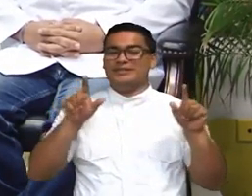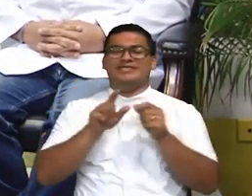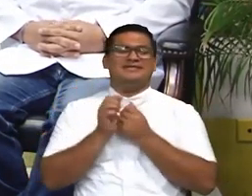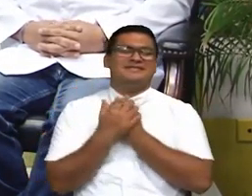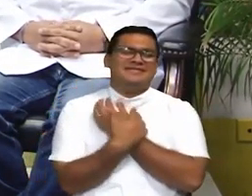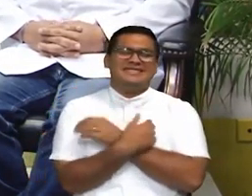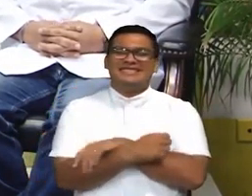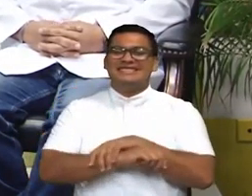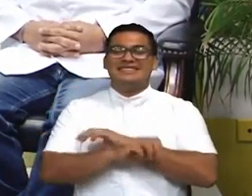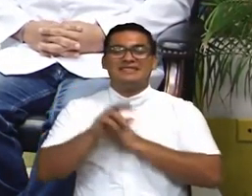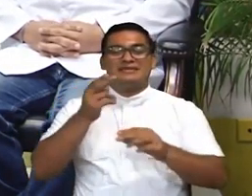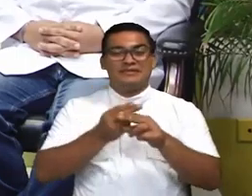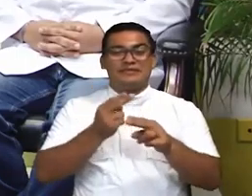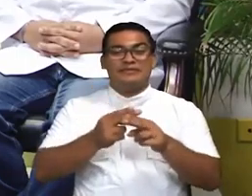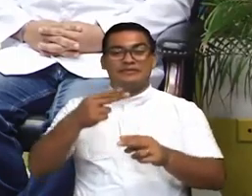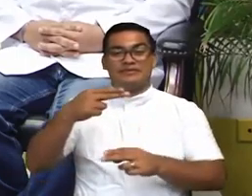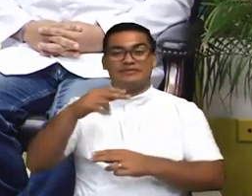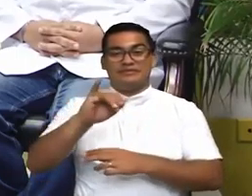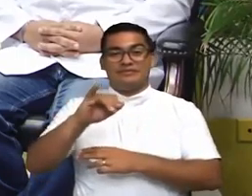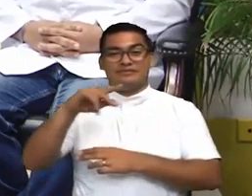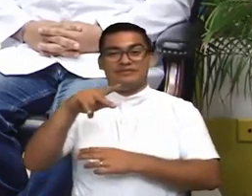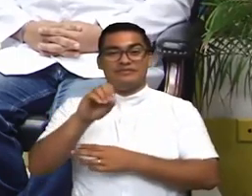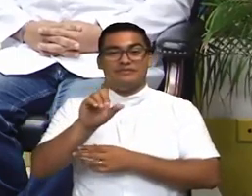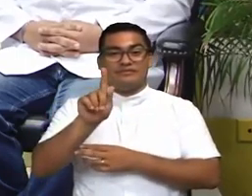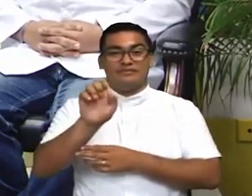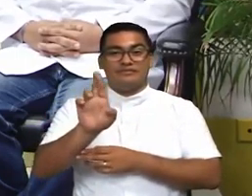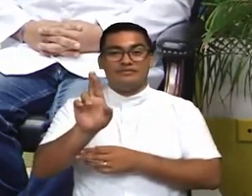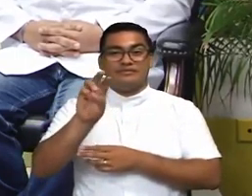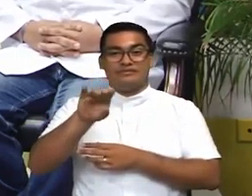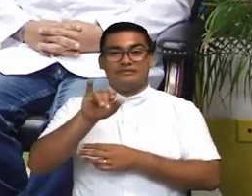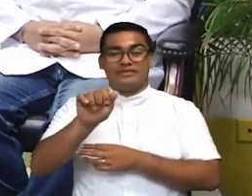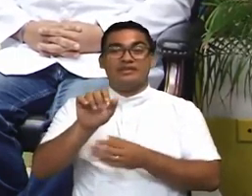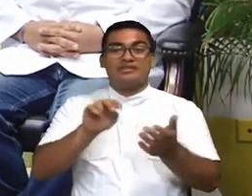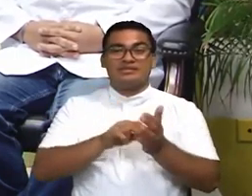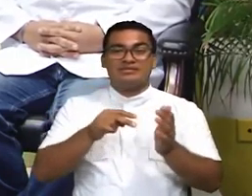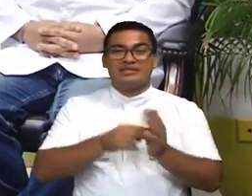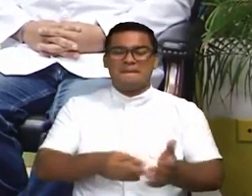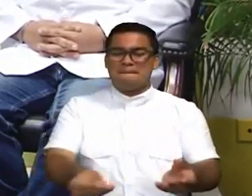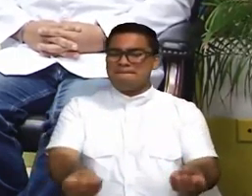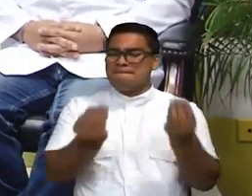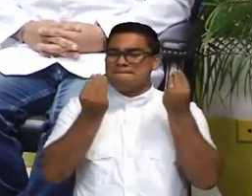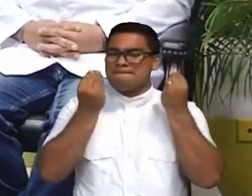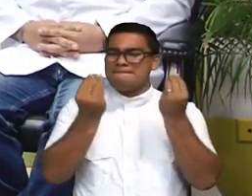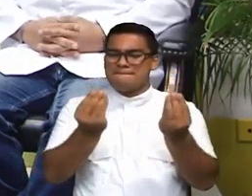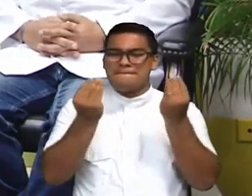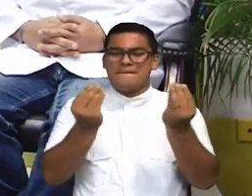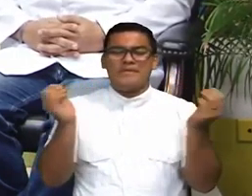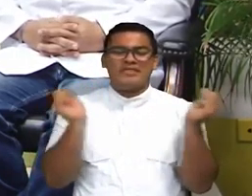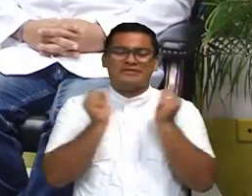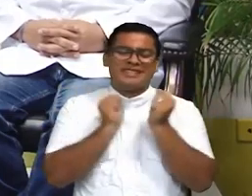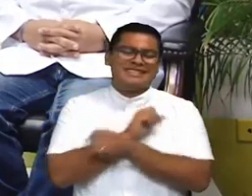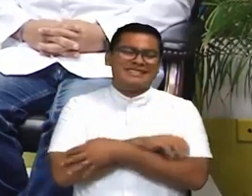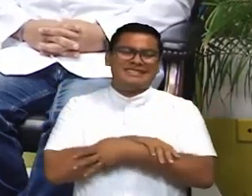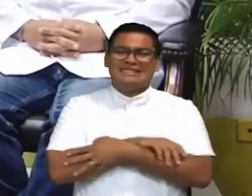Se dice que la hipotermia se da lo que es por aumento de la exposición, lo que son a